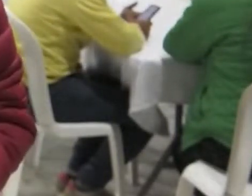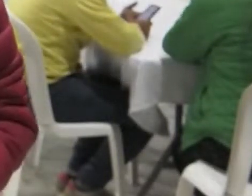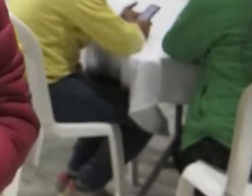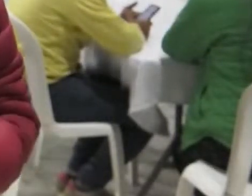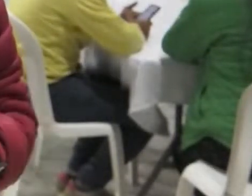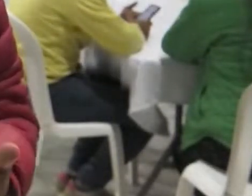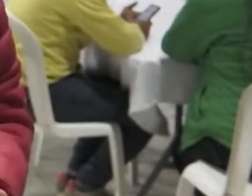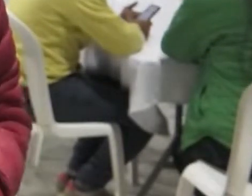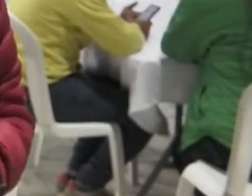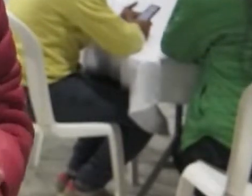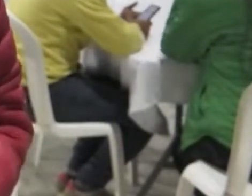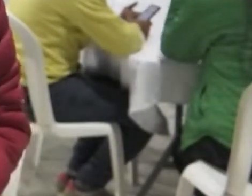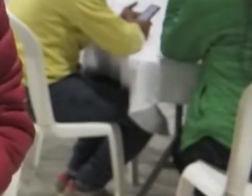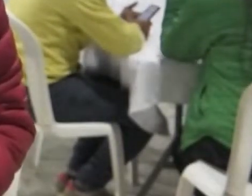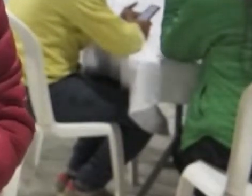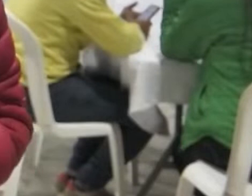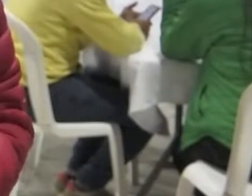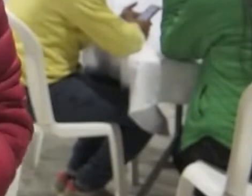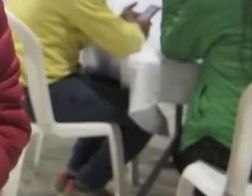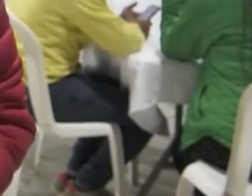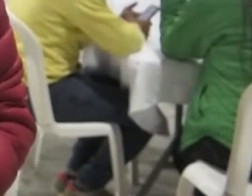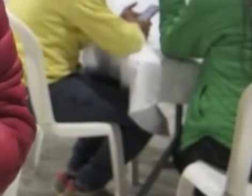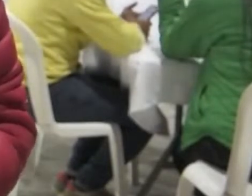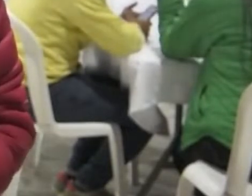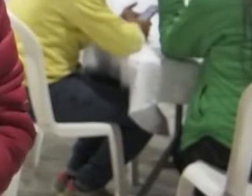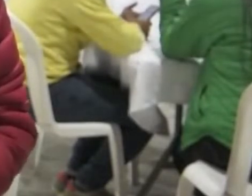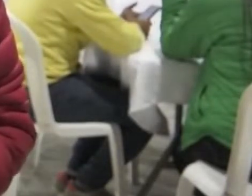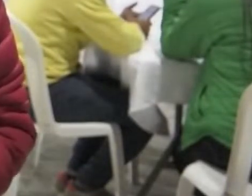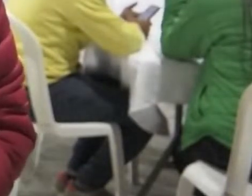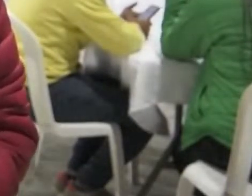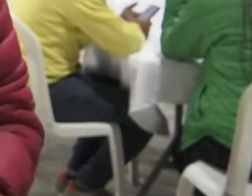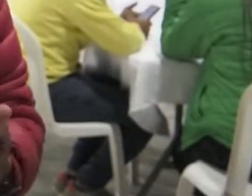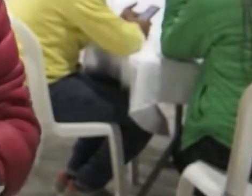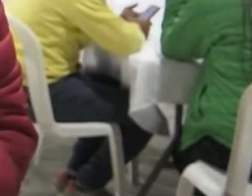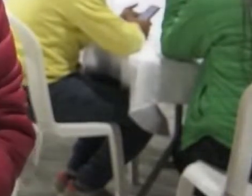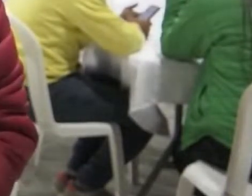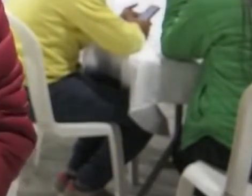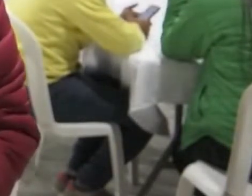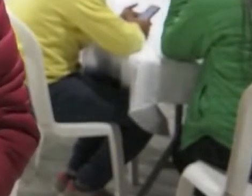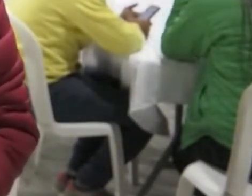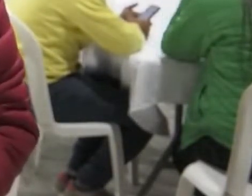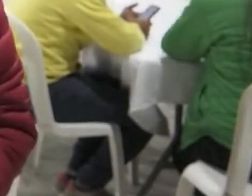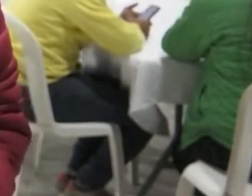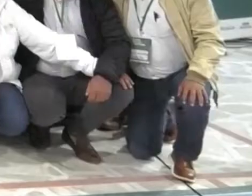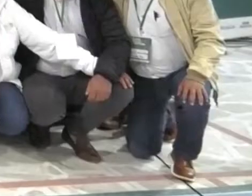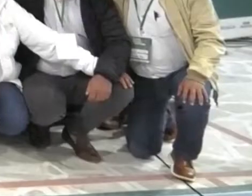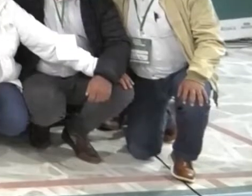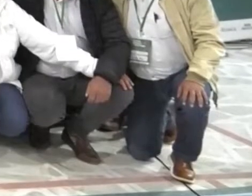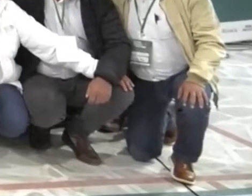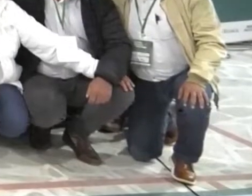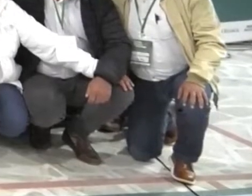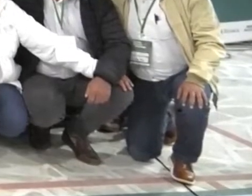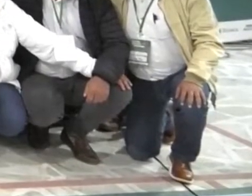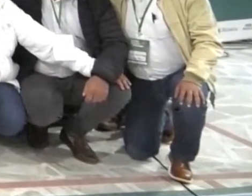departamental y que lucha y se esfuerza por superar crisis tan difíciles como las que hoy atravesamos.